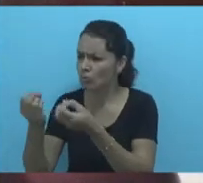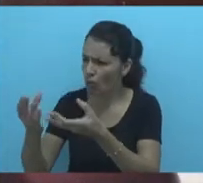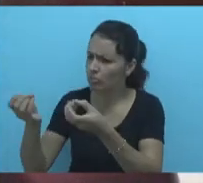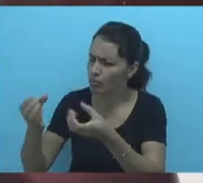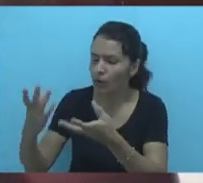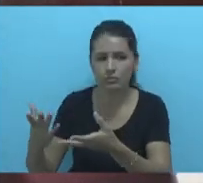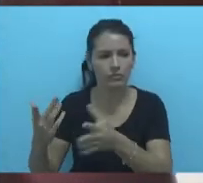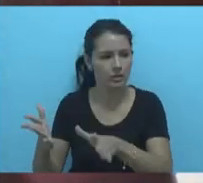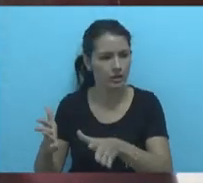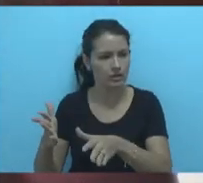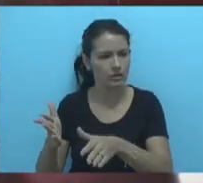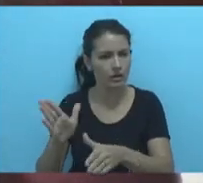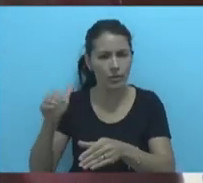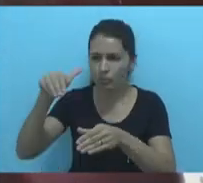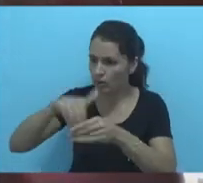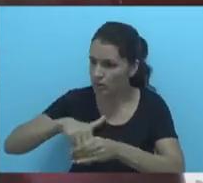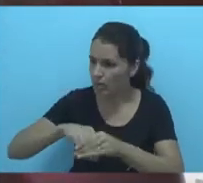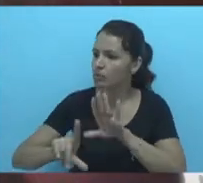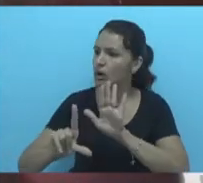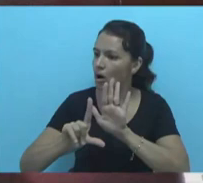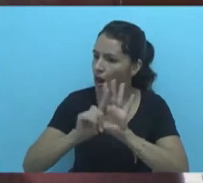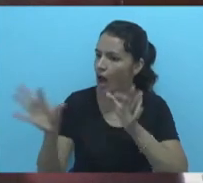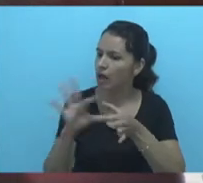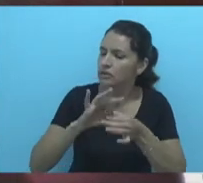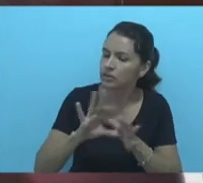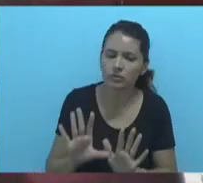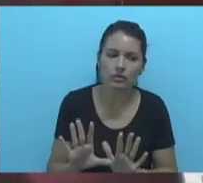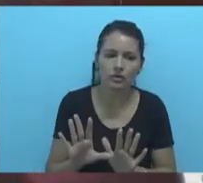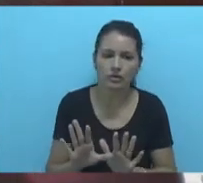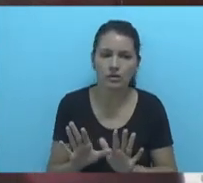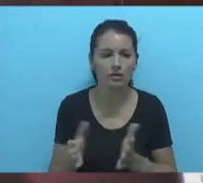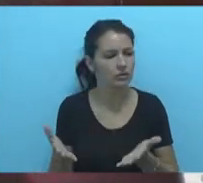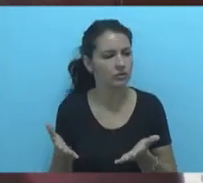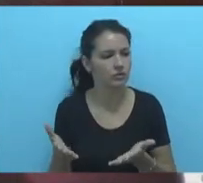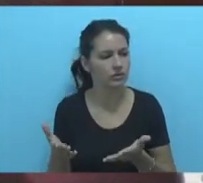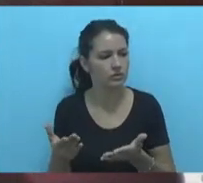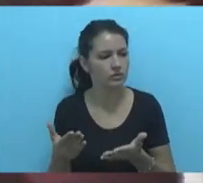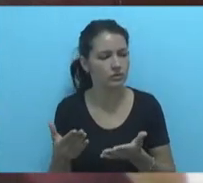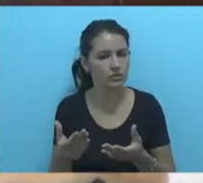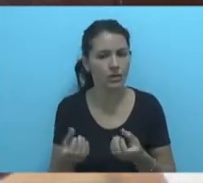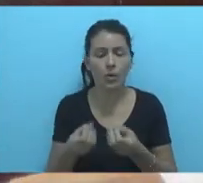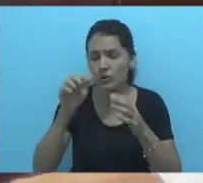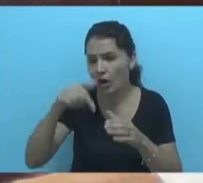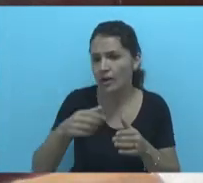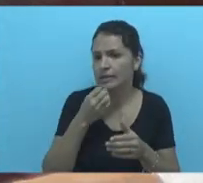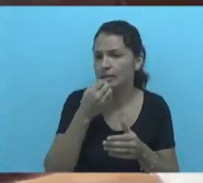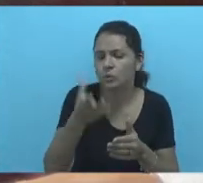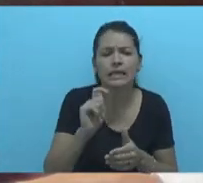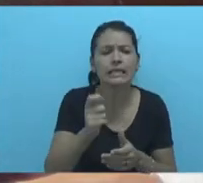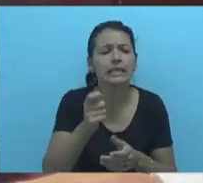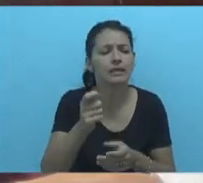esta adhesión y que no iba a ser perjudicial para los trabajadores, bueno, hay que denunciar esa cuestión, pero diciendo